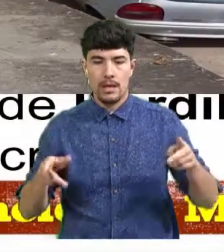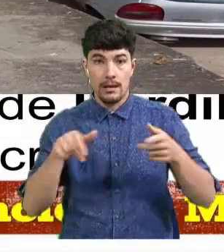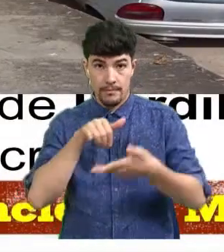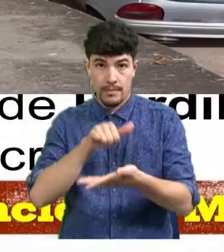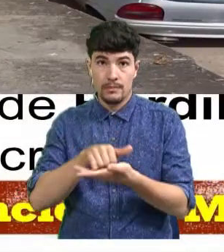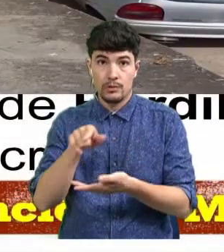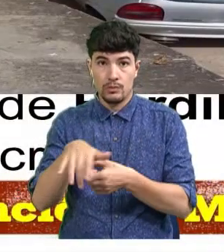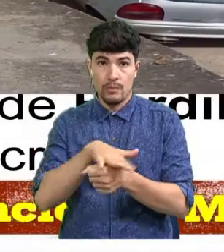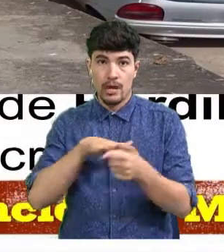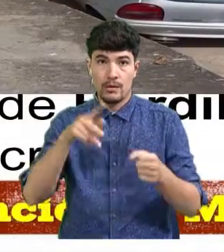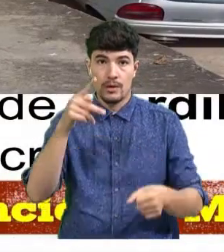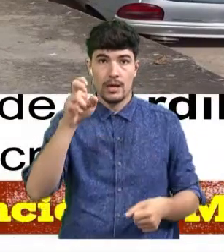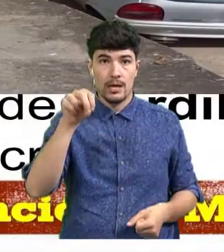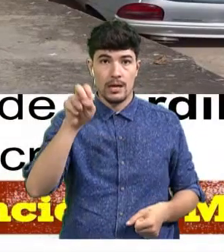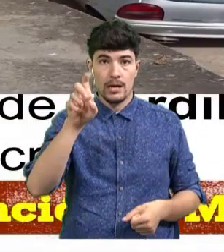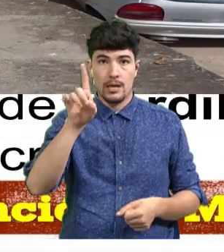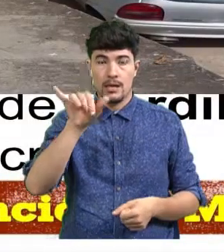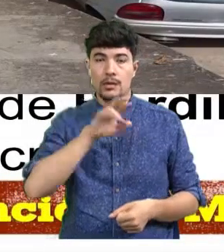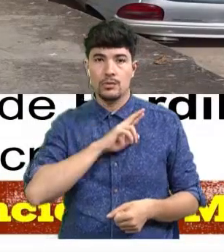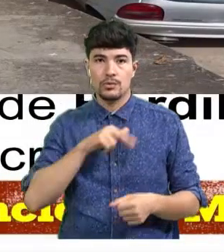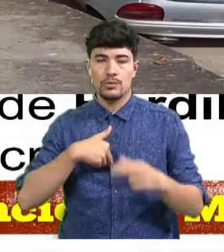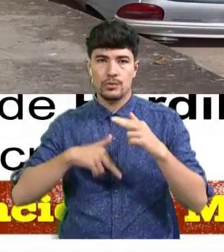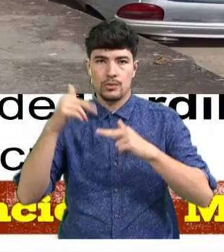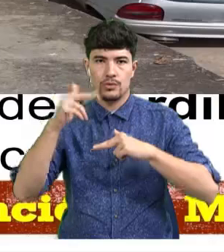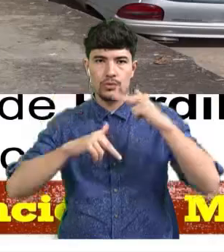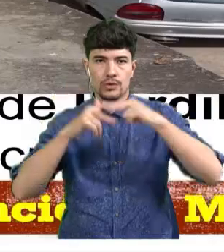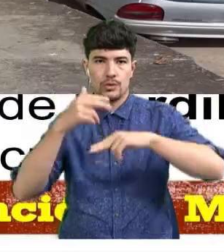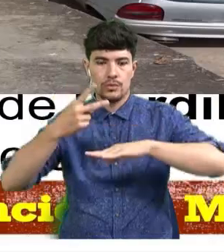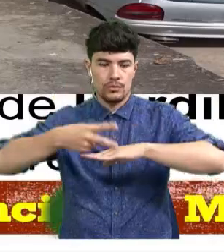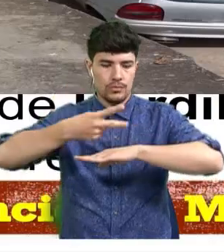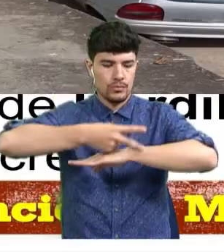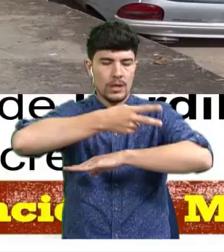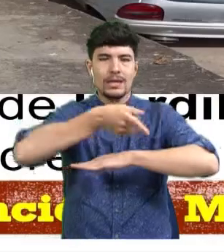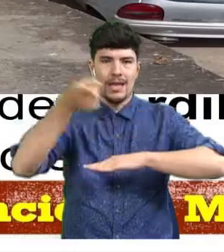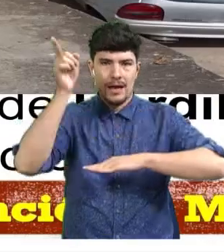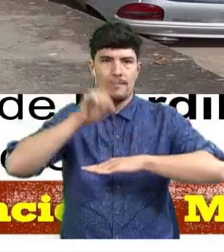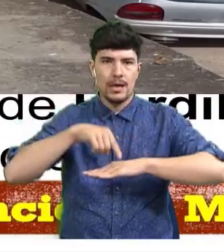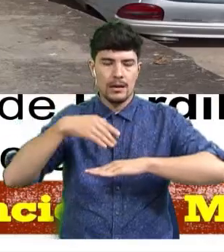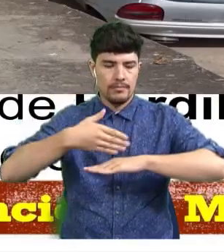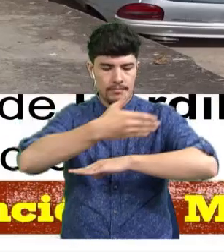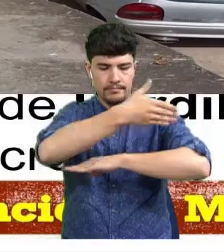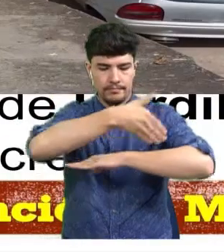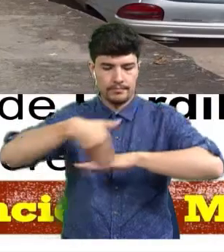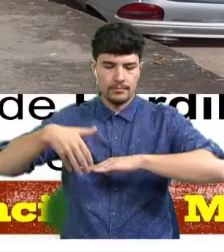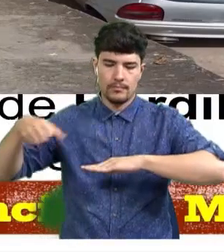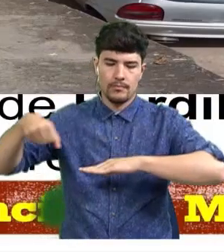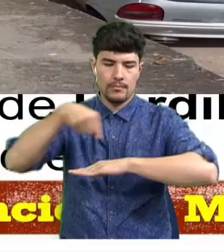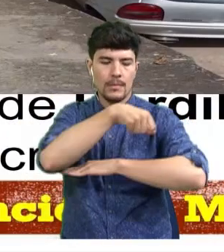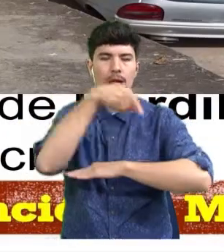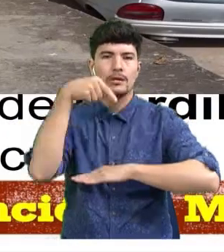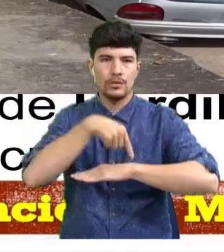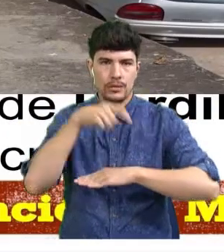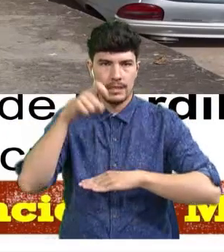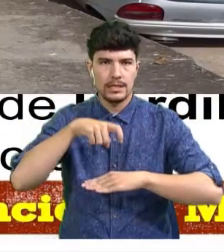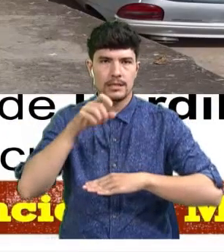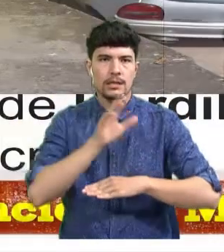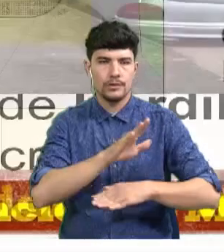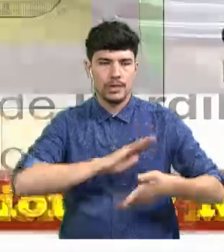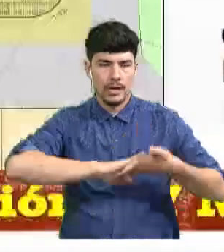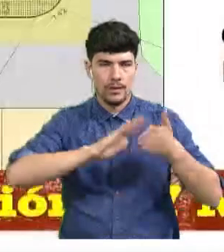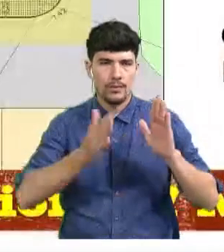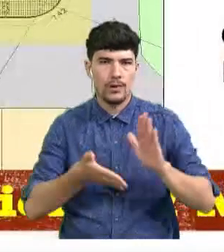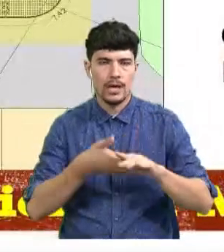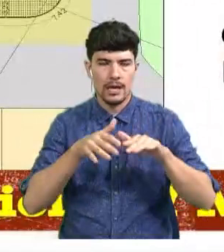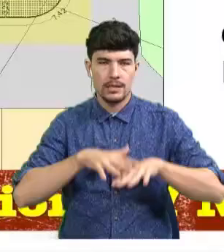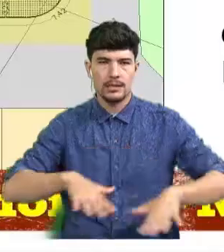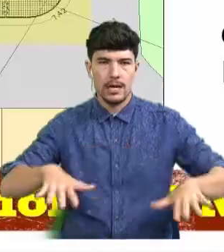Kennedy, donde estaremos construyendo peatonales y haciendo unos bordillos y unos andenes que está requiriendo esta comunidad